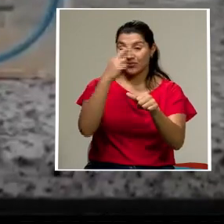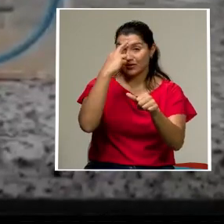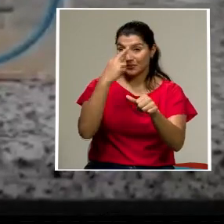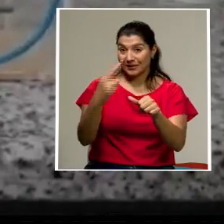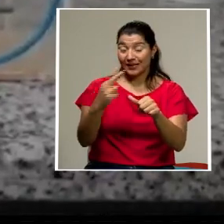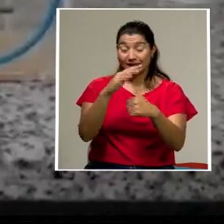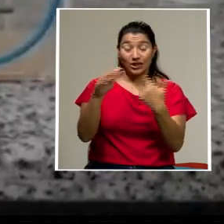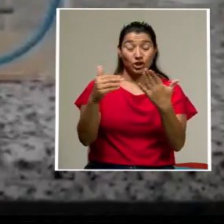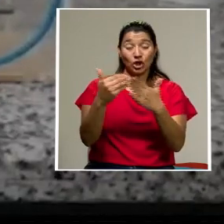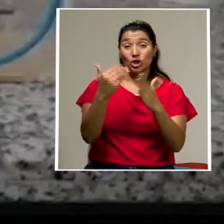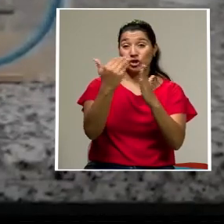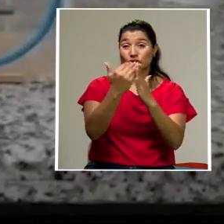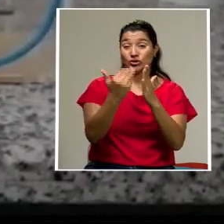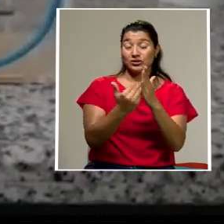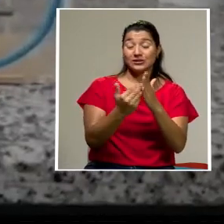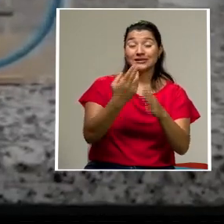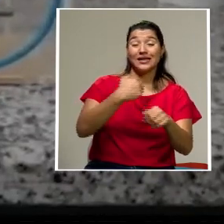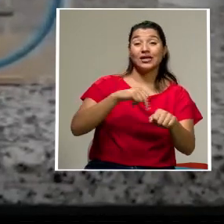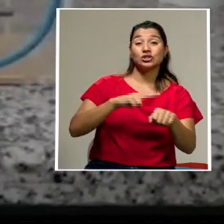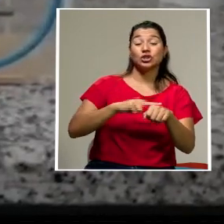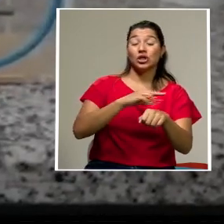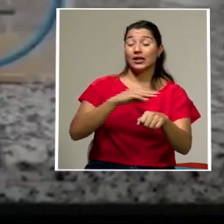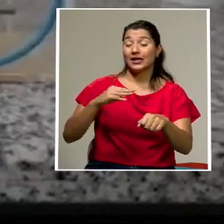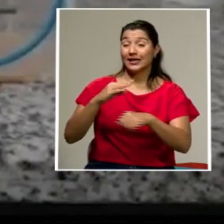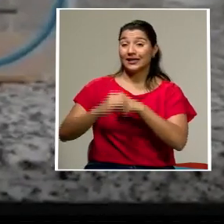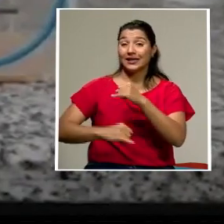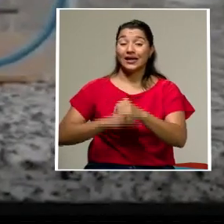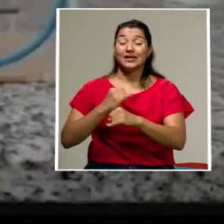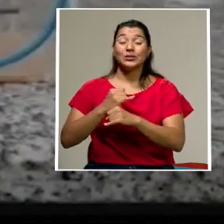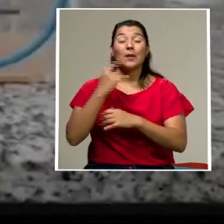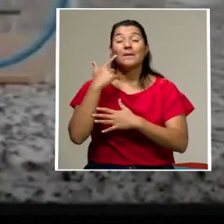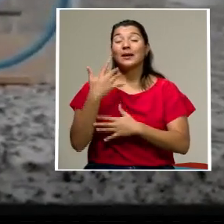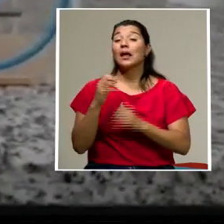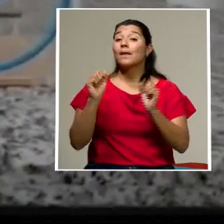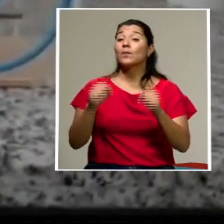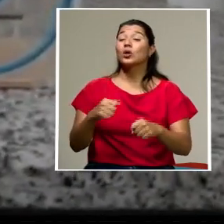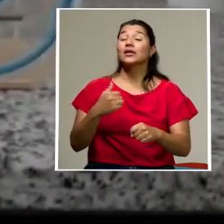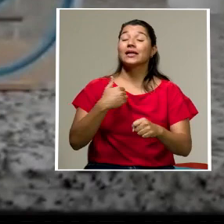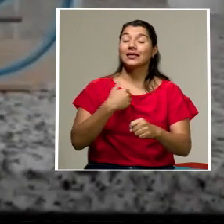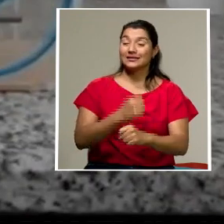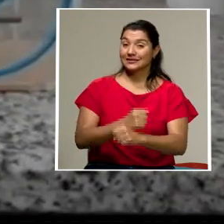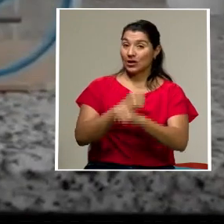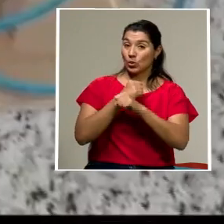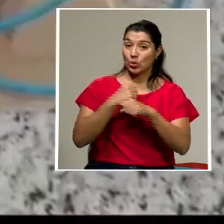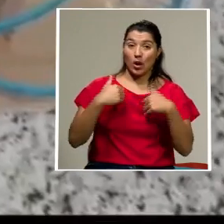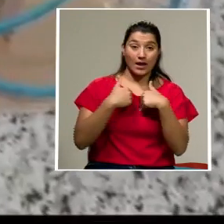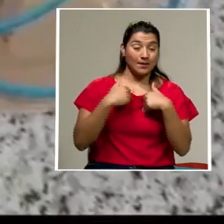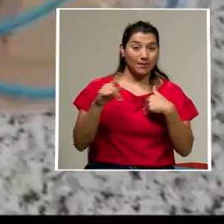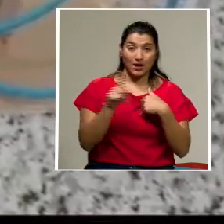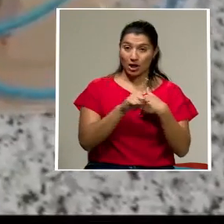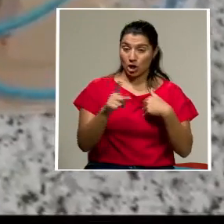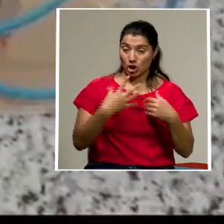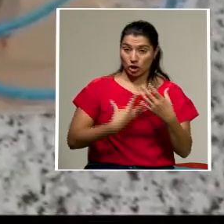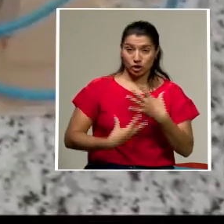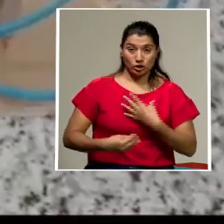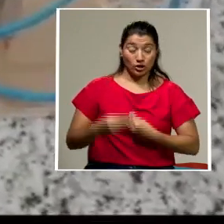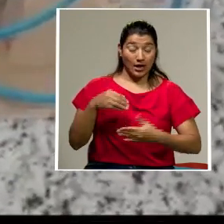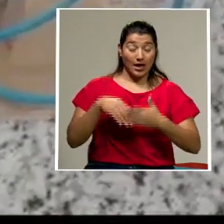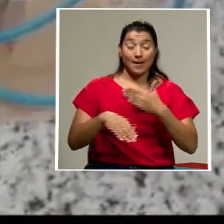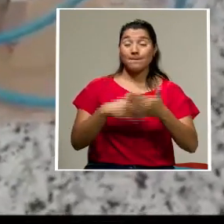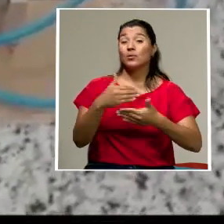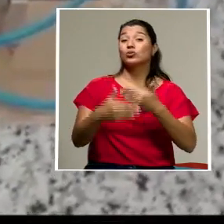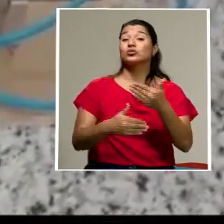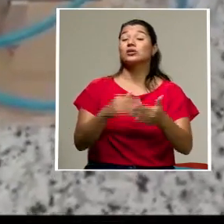nivel nacional e internacional para asegurar que los animales no sufrieran durante el proceso. El TEC ya ha